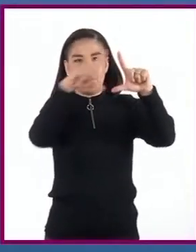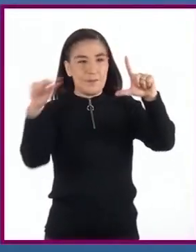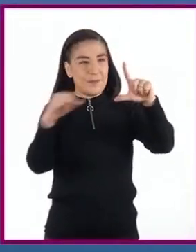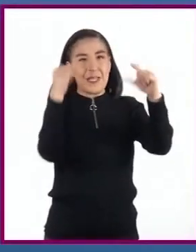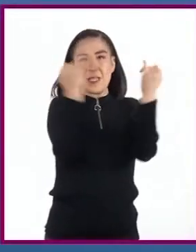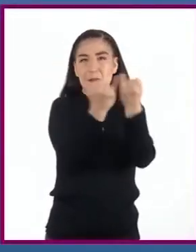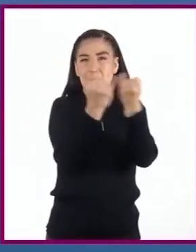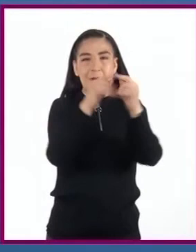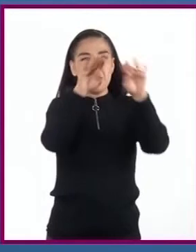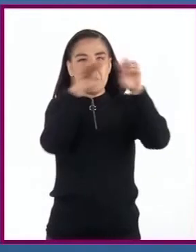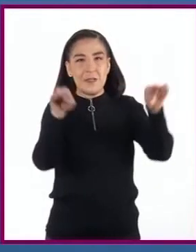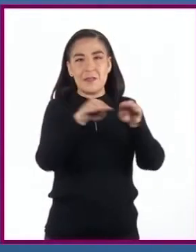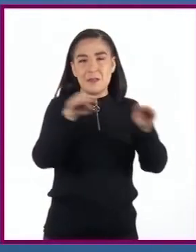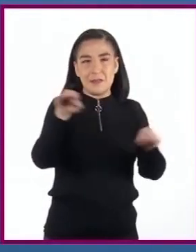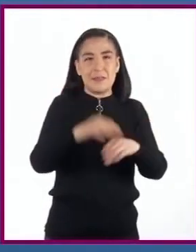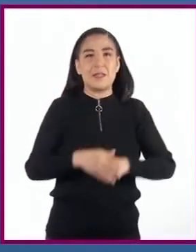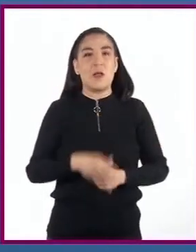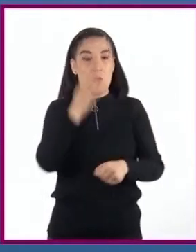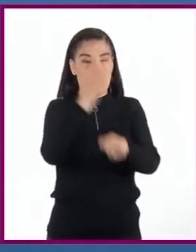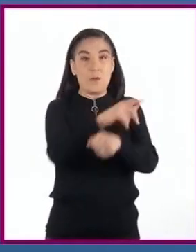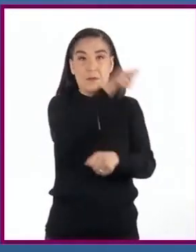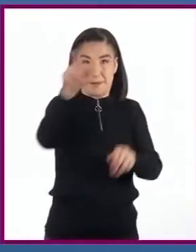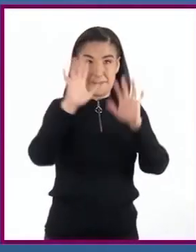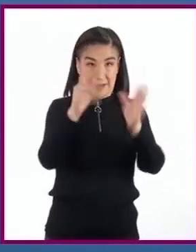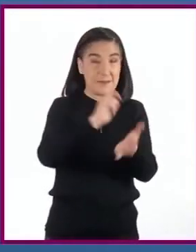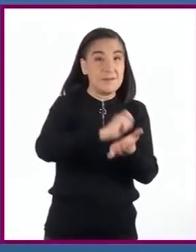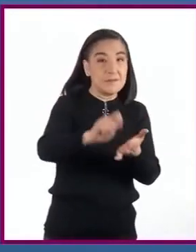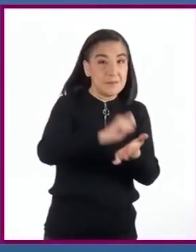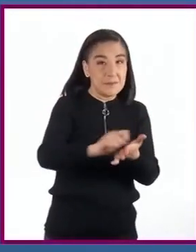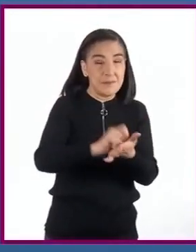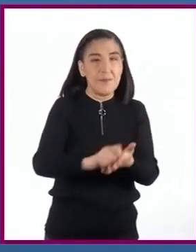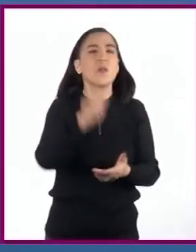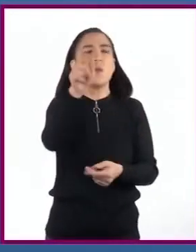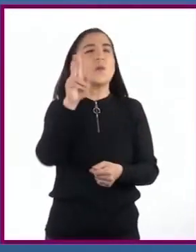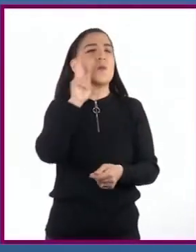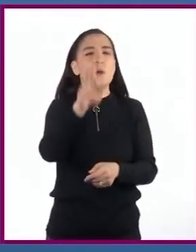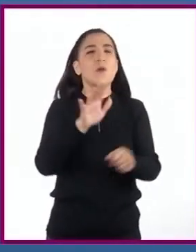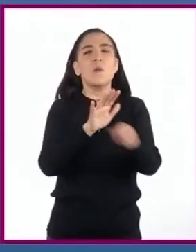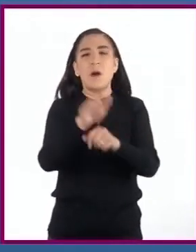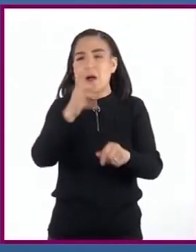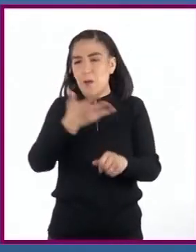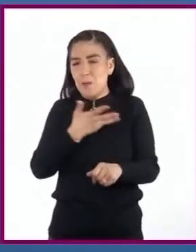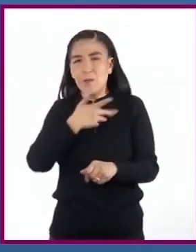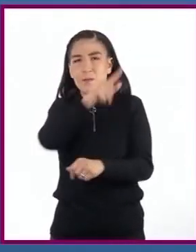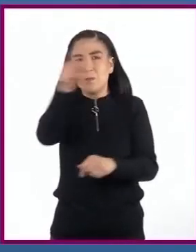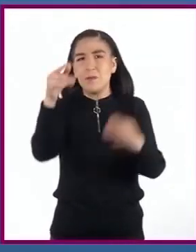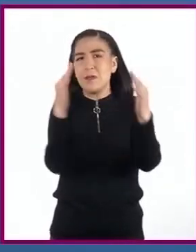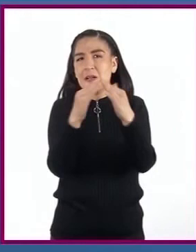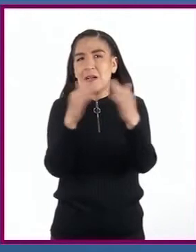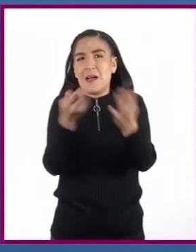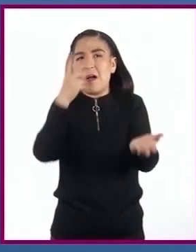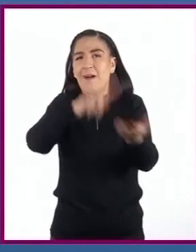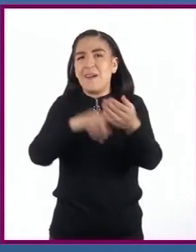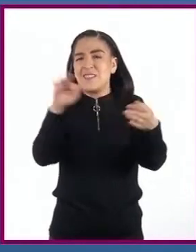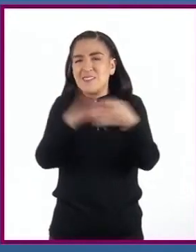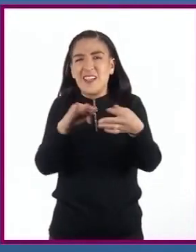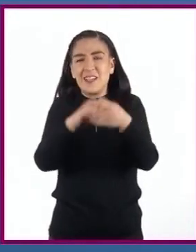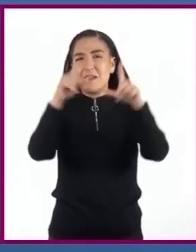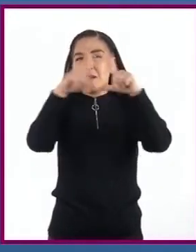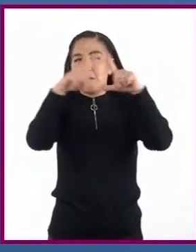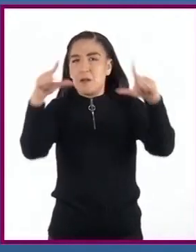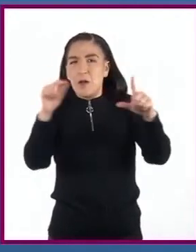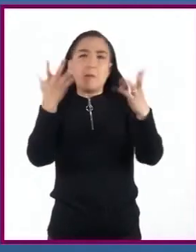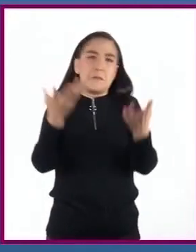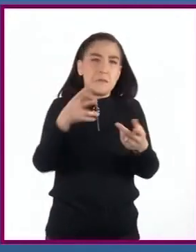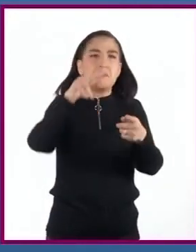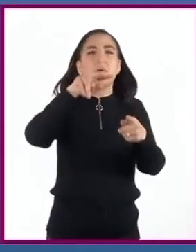aquí, ¿han tomado nota? ¿Identifican algún objeto triangular cercano a ustedes que responda a estos criterios? En su